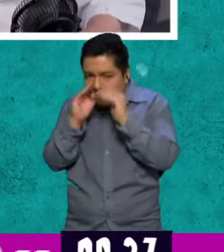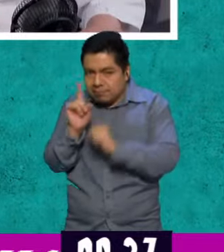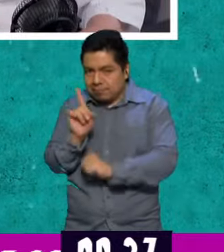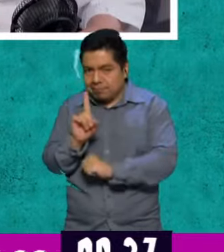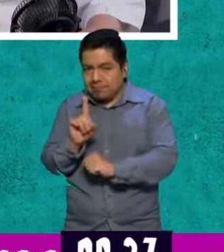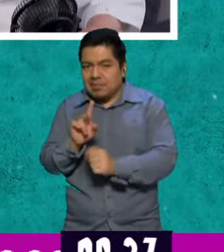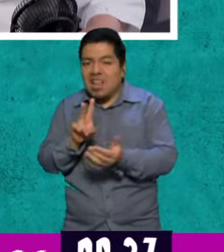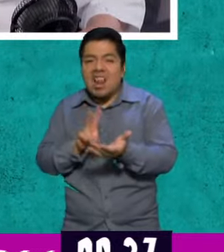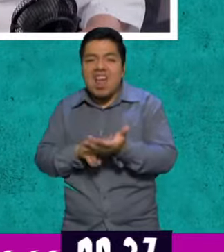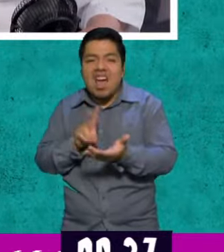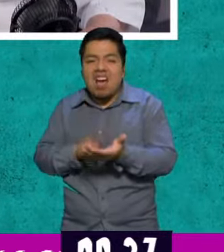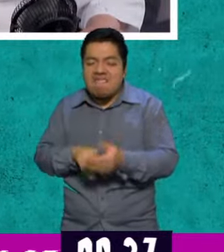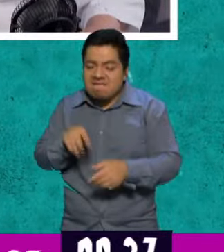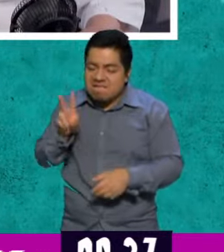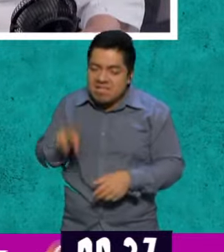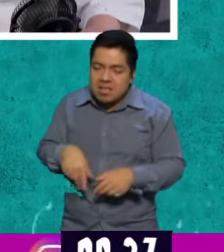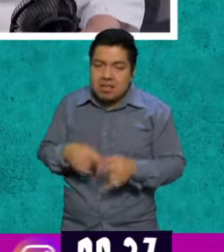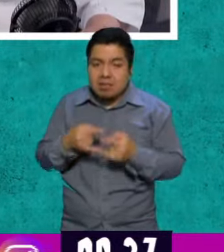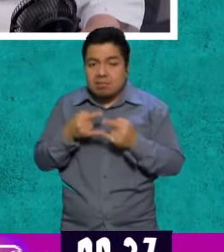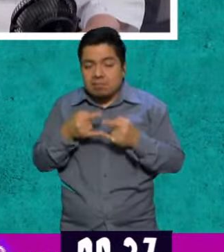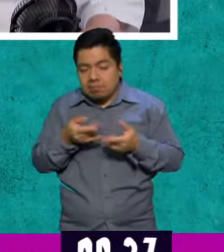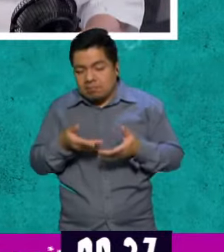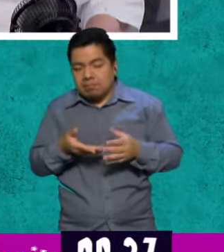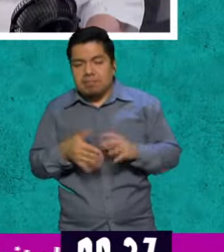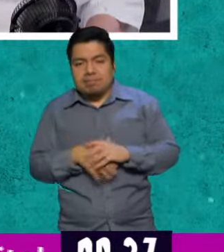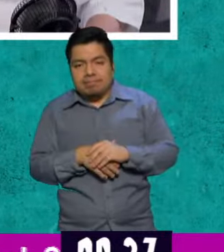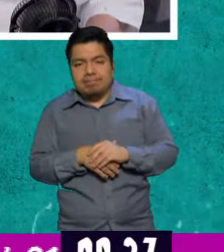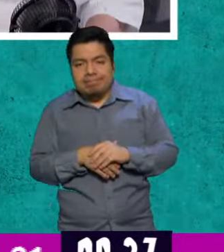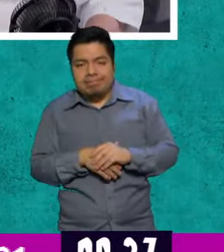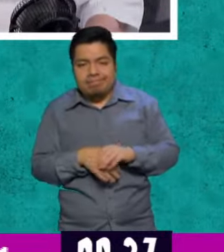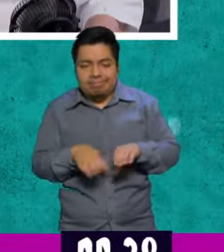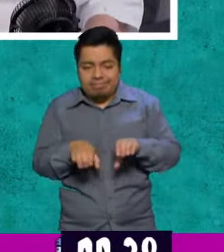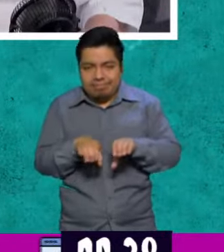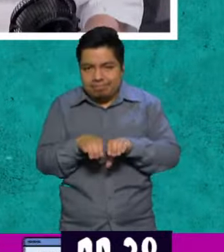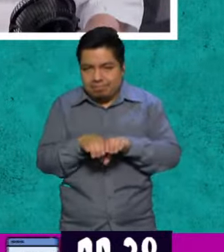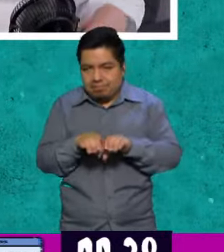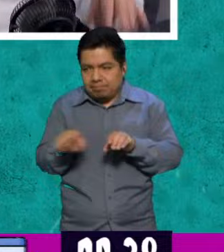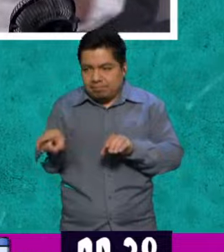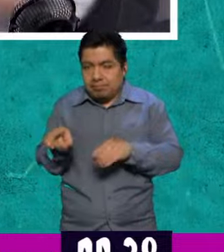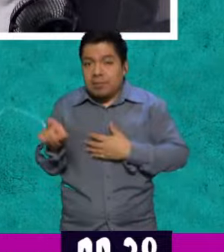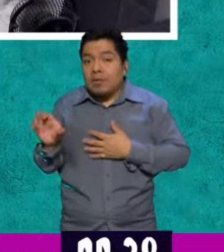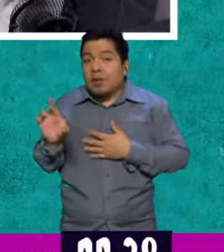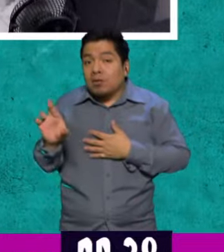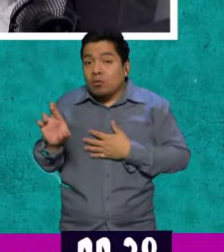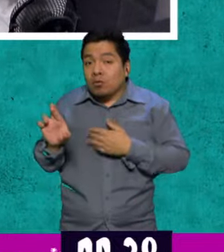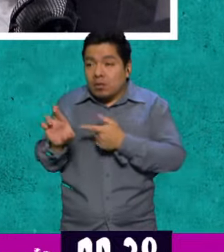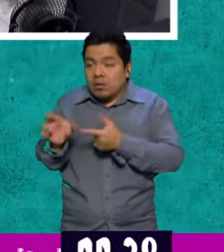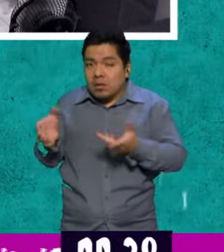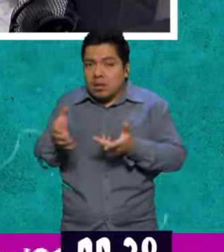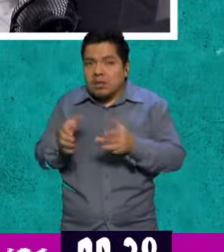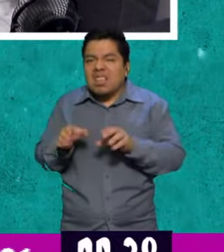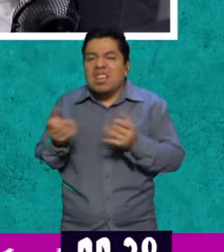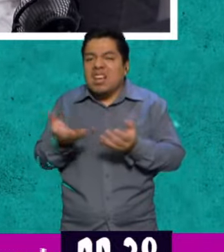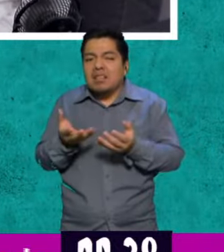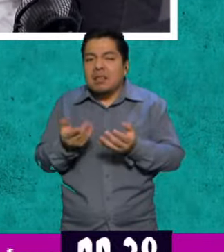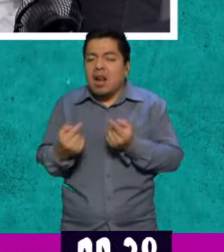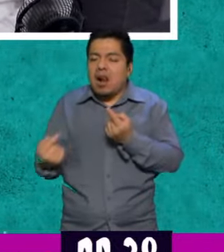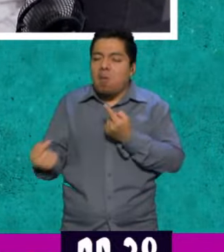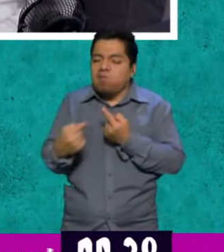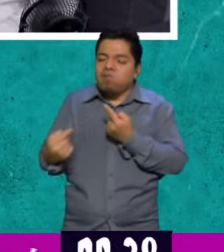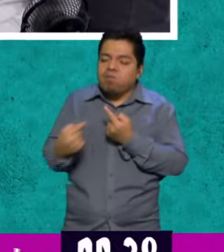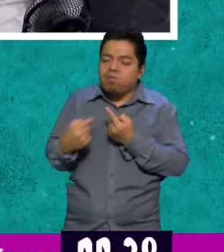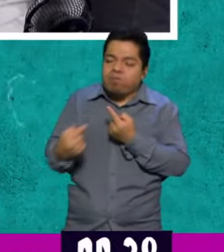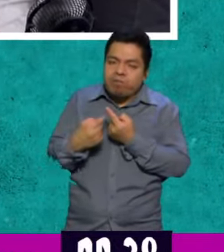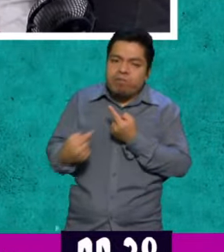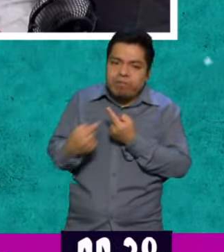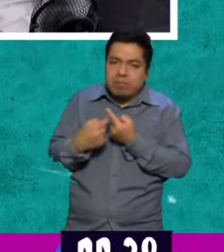realidad histórica. Y es además cómo corresponde. Lo primero que hizo Xochitl Gálvez fue atacar con este elemento